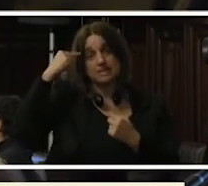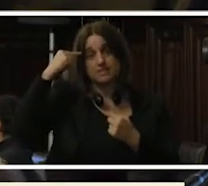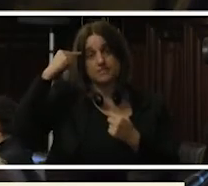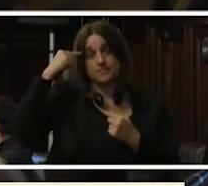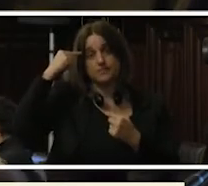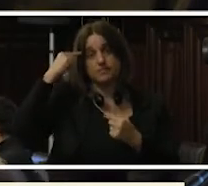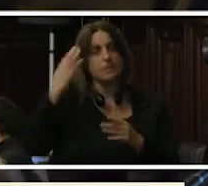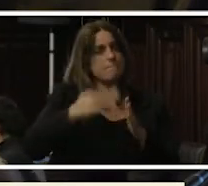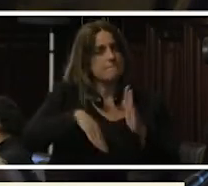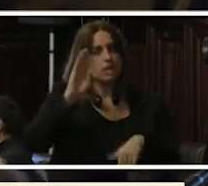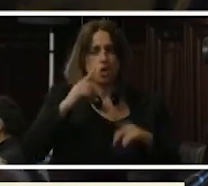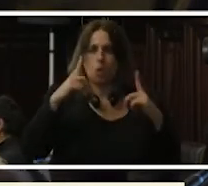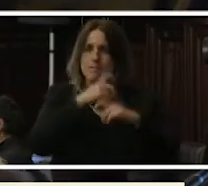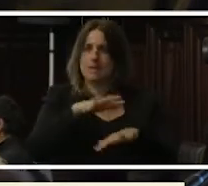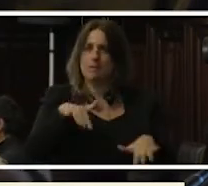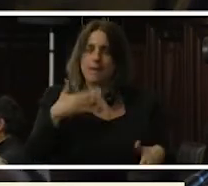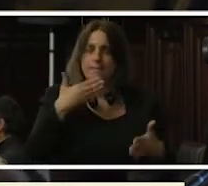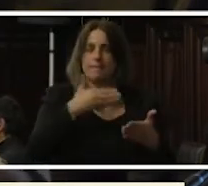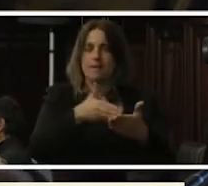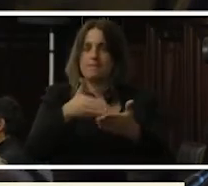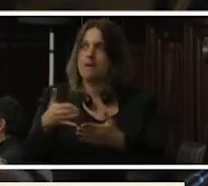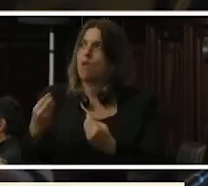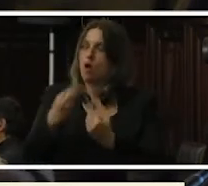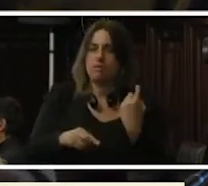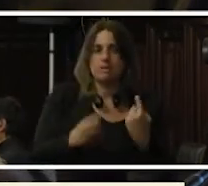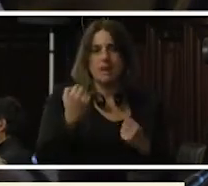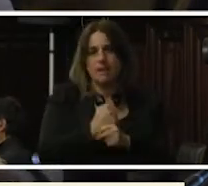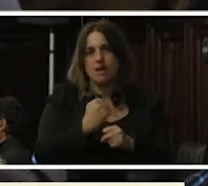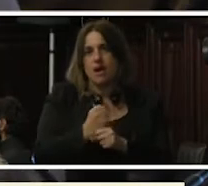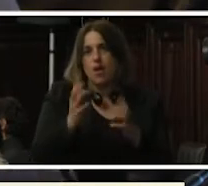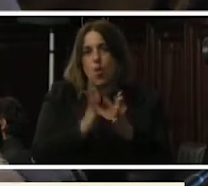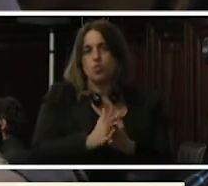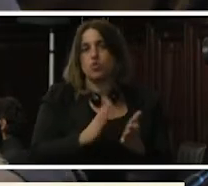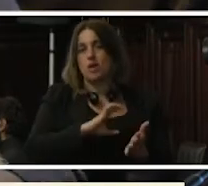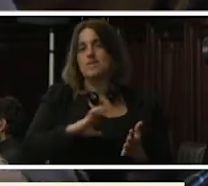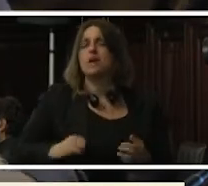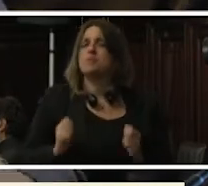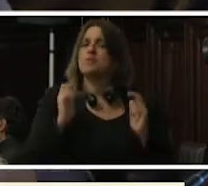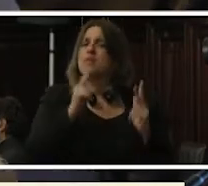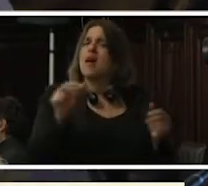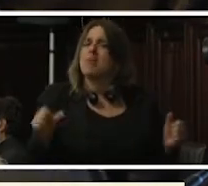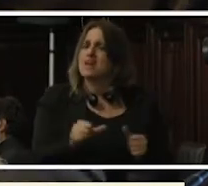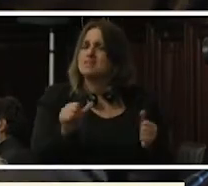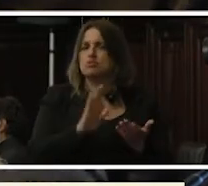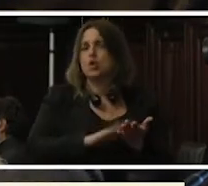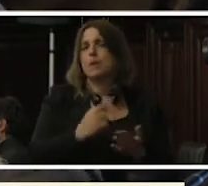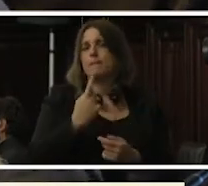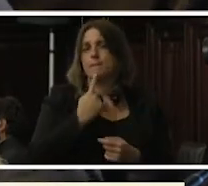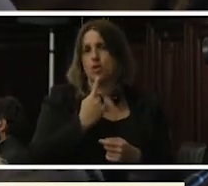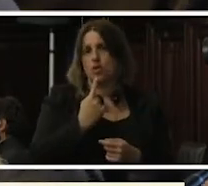los de mayor complicación para trabajar con el Estado. Cuando uno habla de establecer políticas